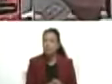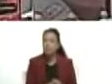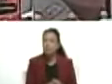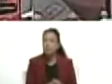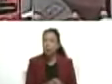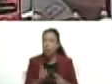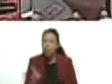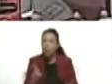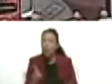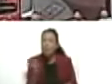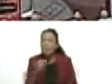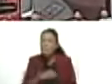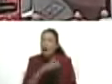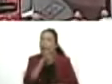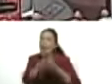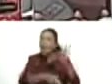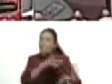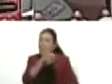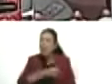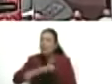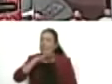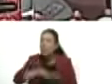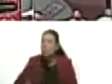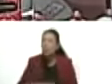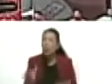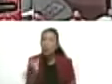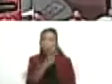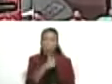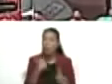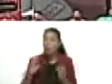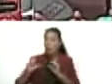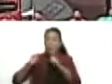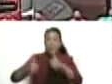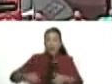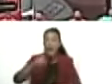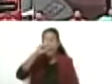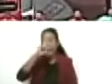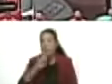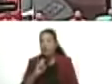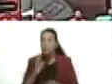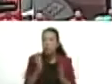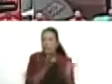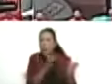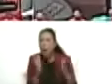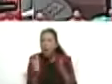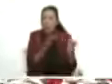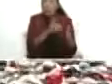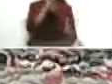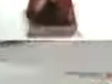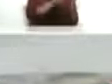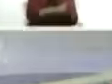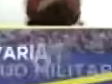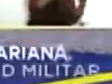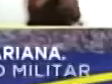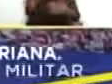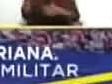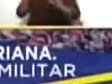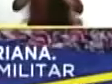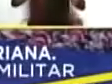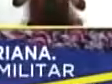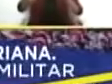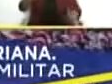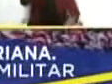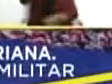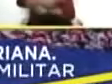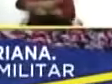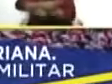Es más, podría decir, no había empezado los años 90. Cuando se trató de imponer